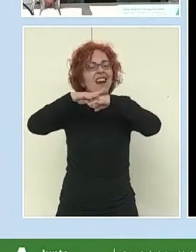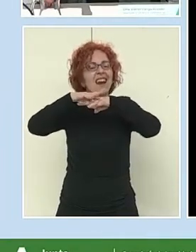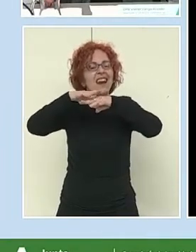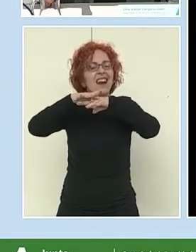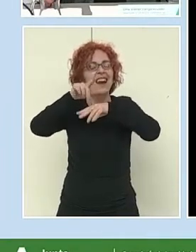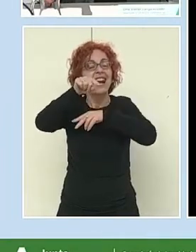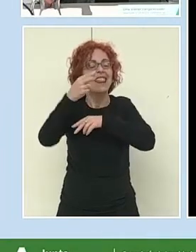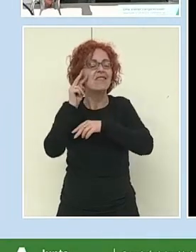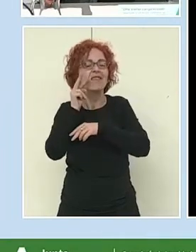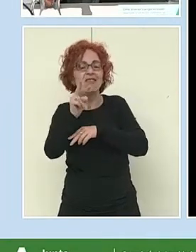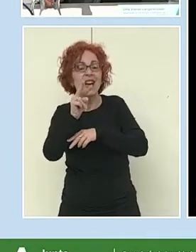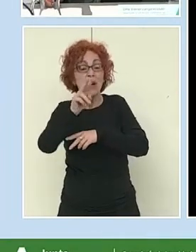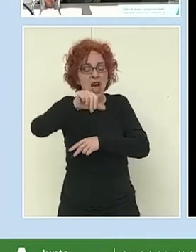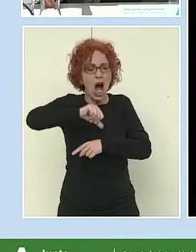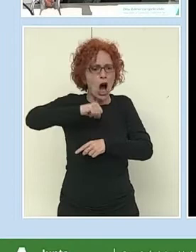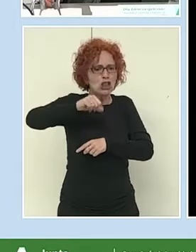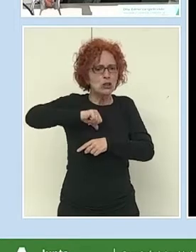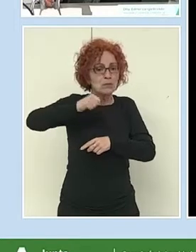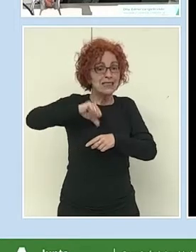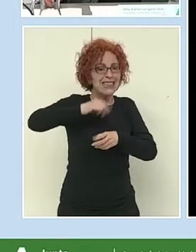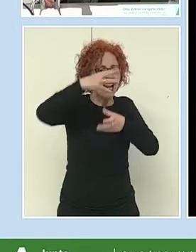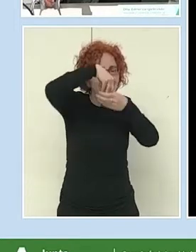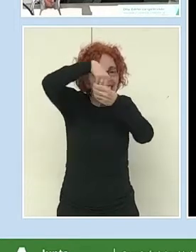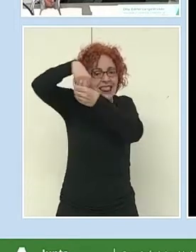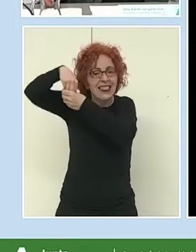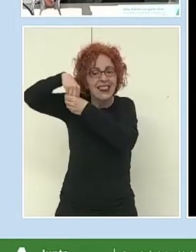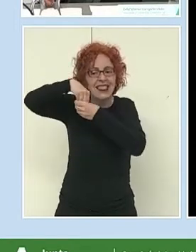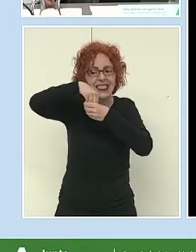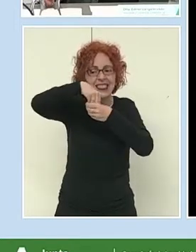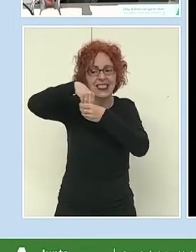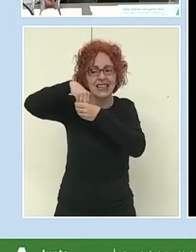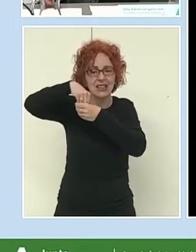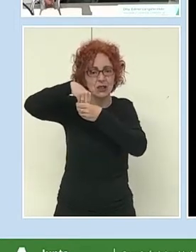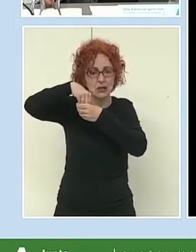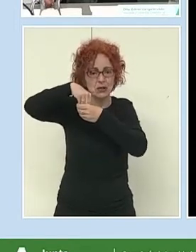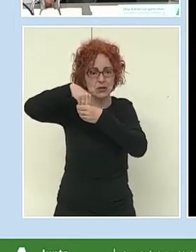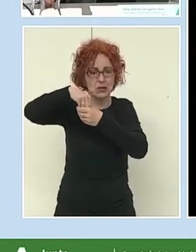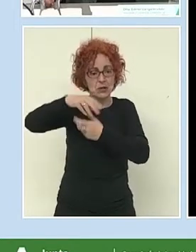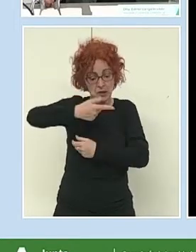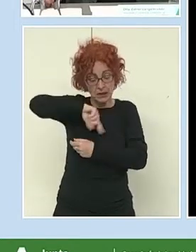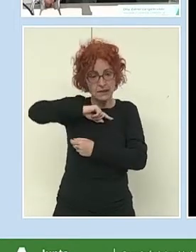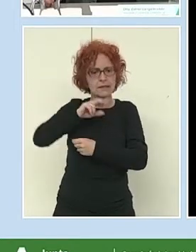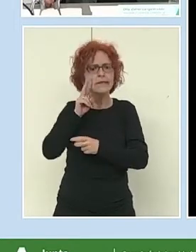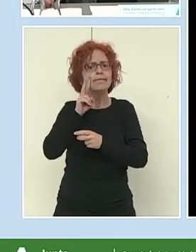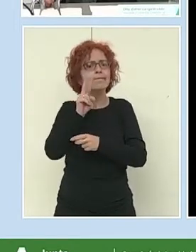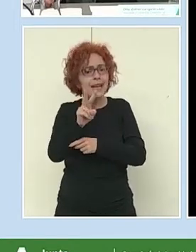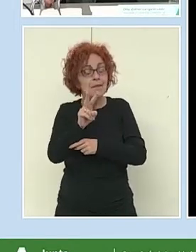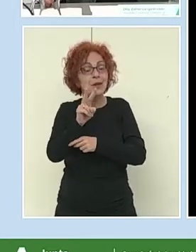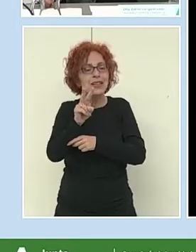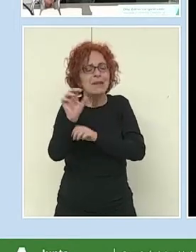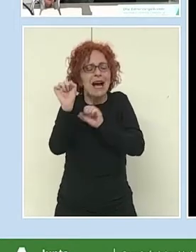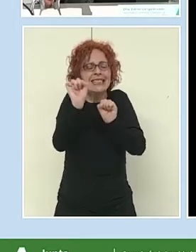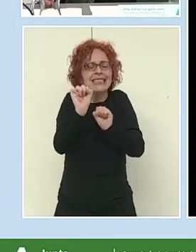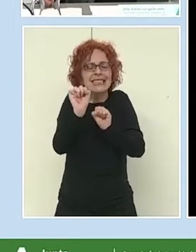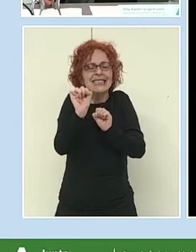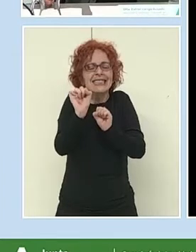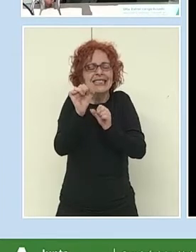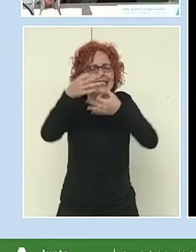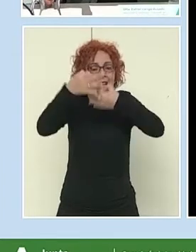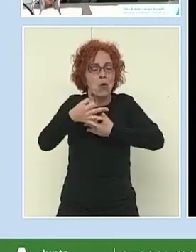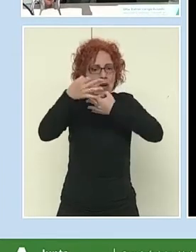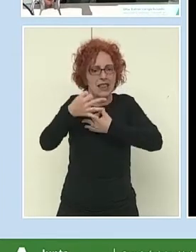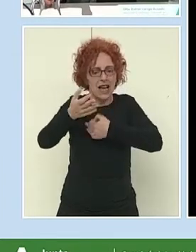de los distintos hospitales, ¿no? Y es que la ciberseguridad pues tiene muchísimos ámbitos de